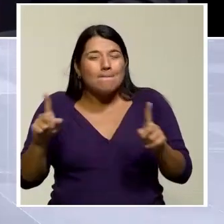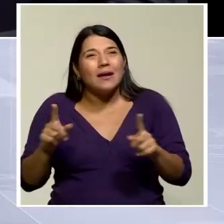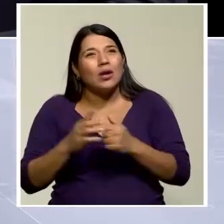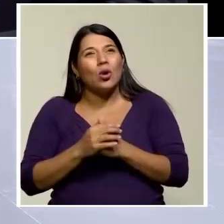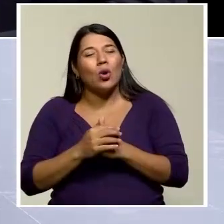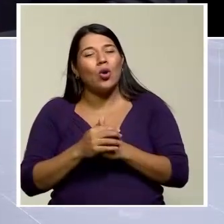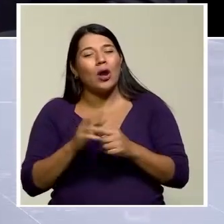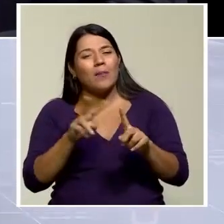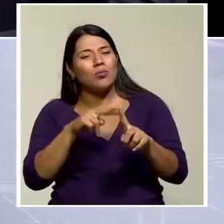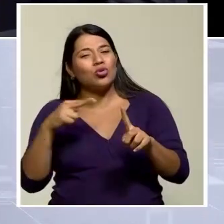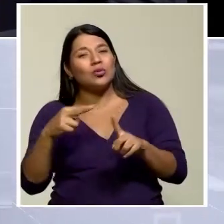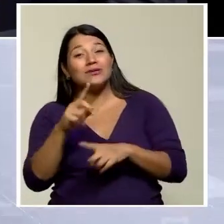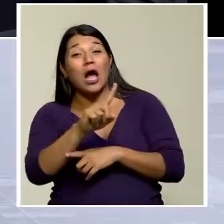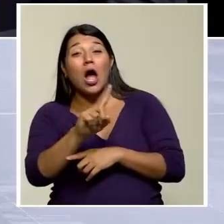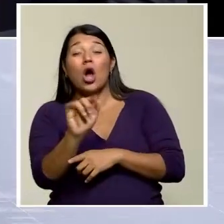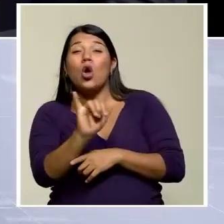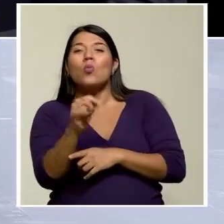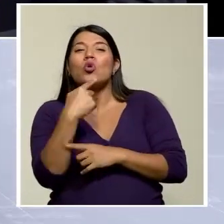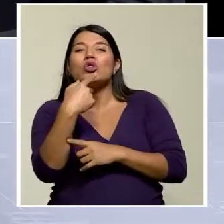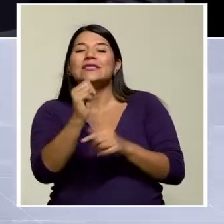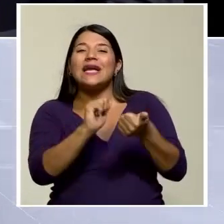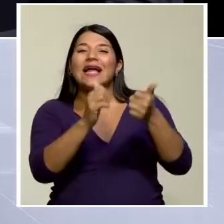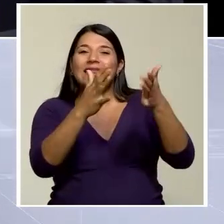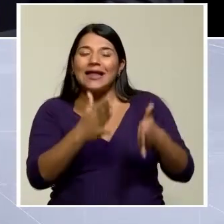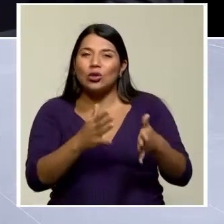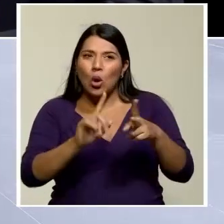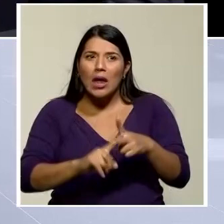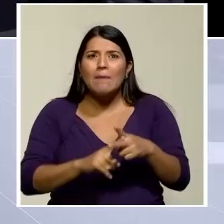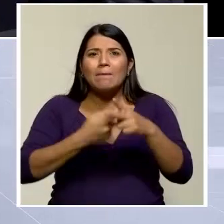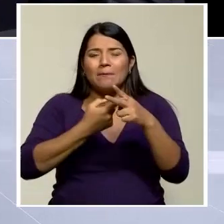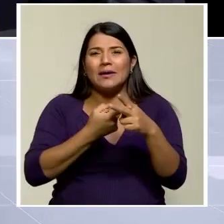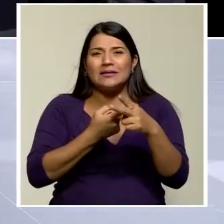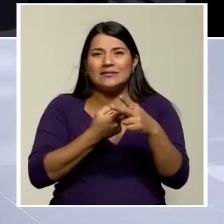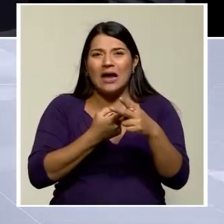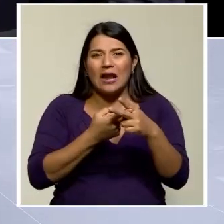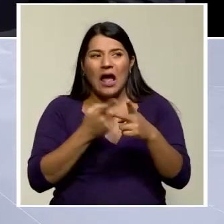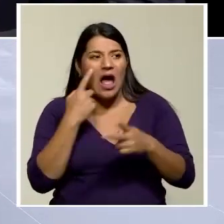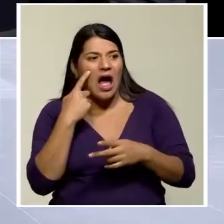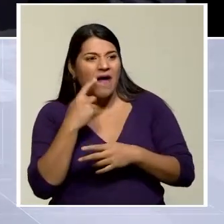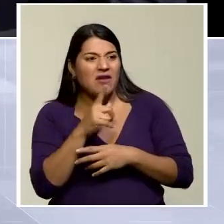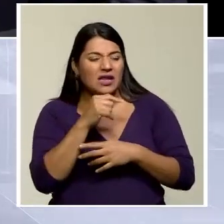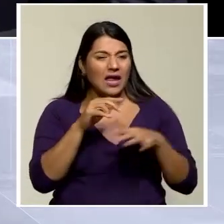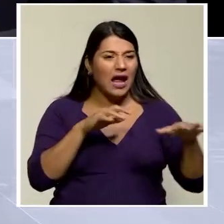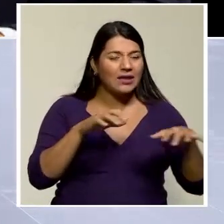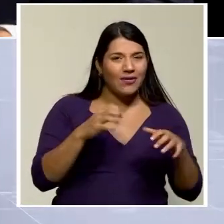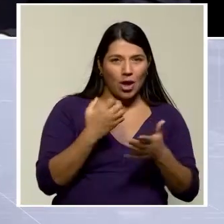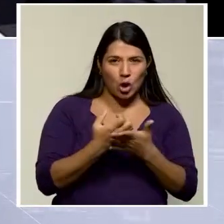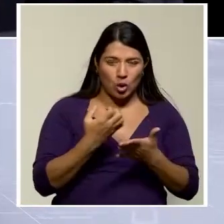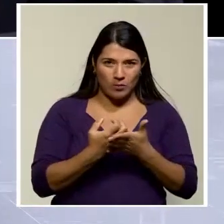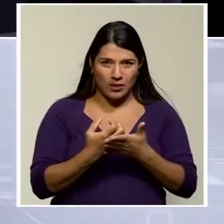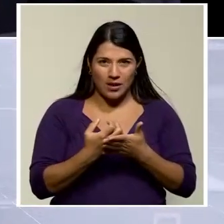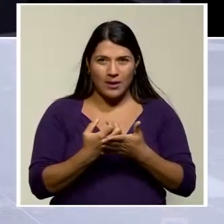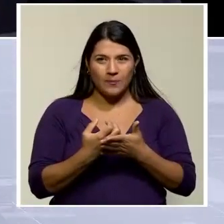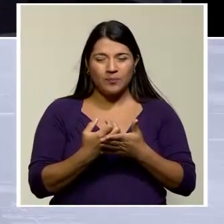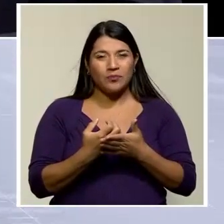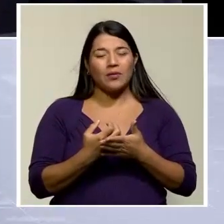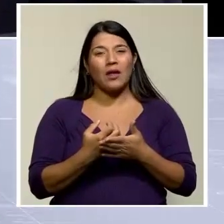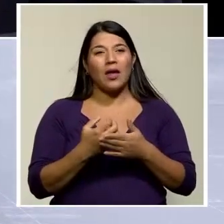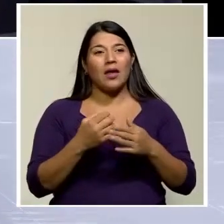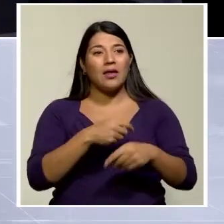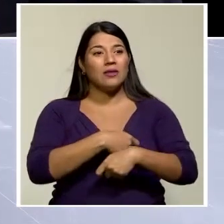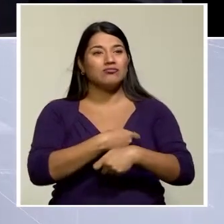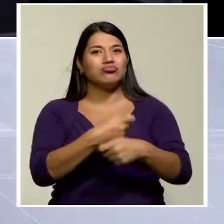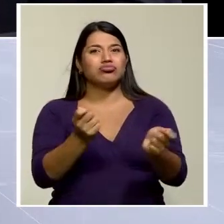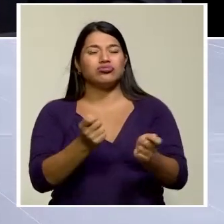algunos candidatos, de empezar la carrera hacia el fondo para ver quién reactiva la economía destruyendo derechos laborales